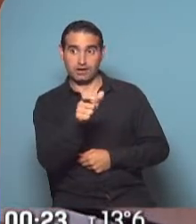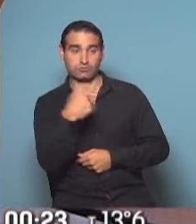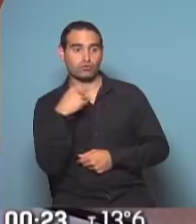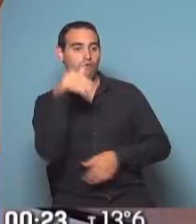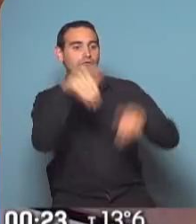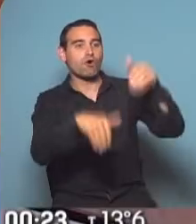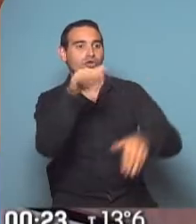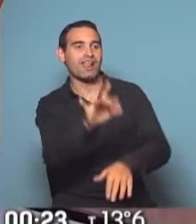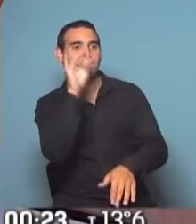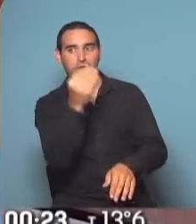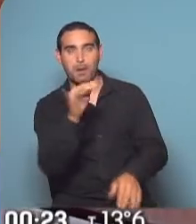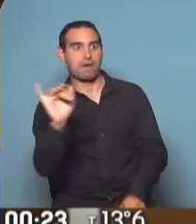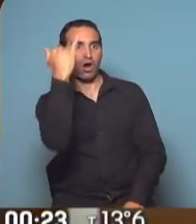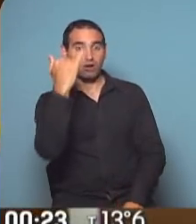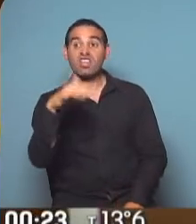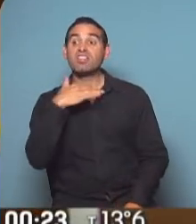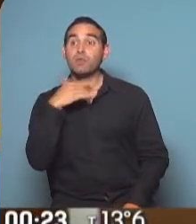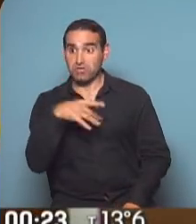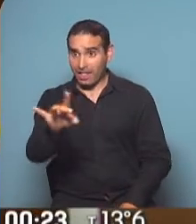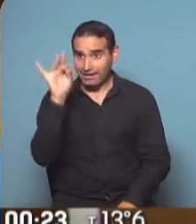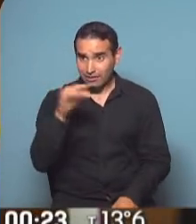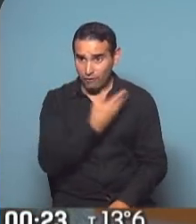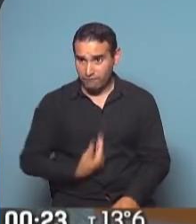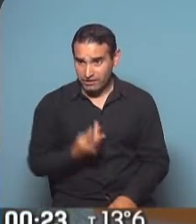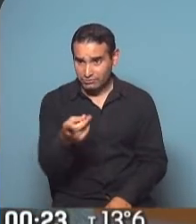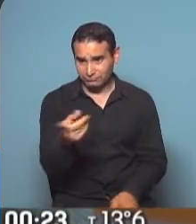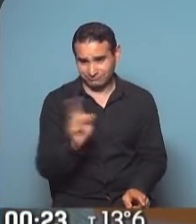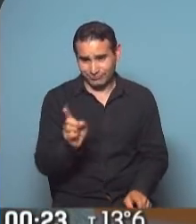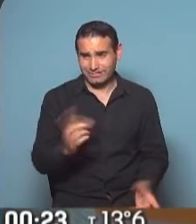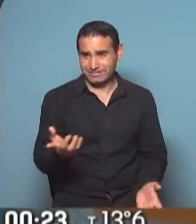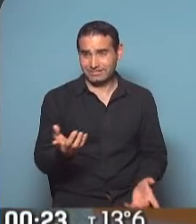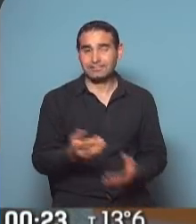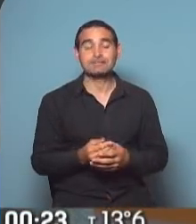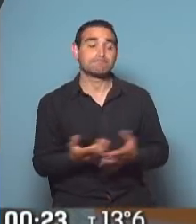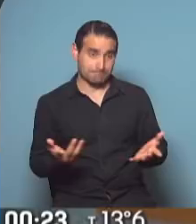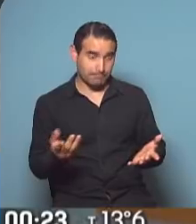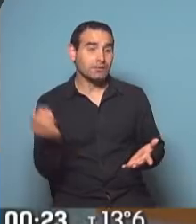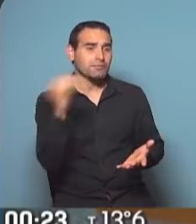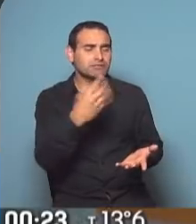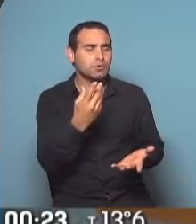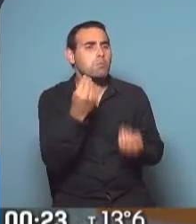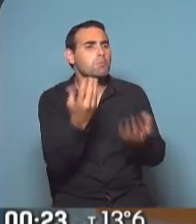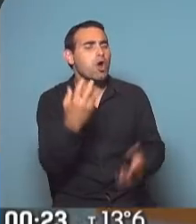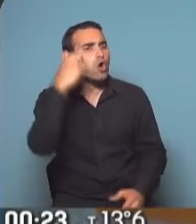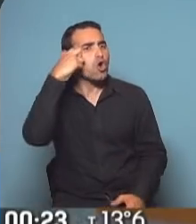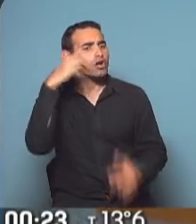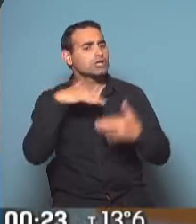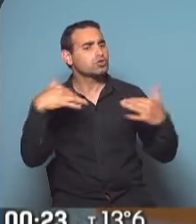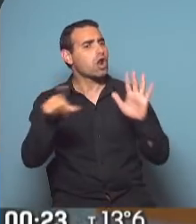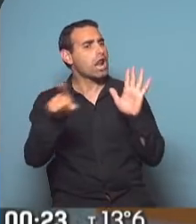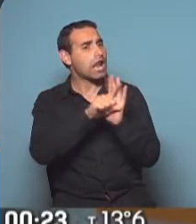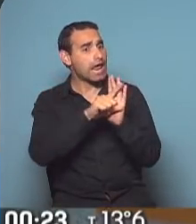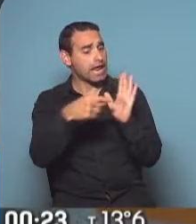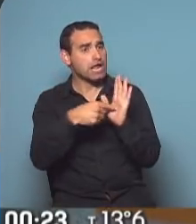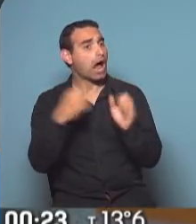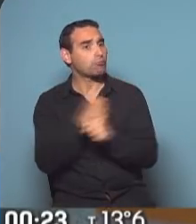gobiernen no los delincuentes para que lo gobiernen por supuesto pero además porque el congreso no quiere aprobar una ley como